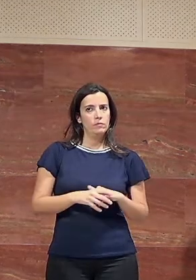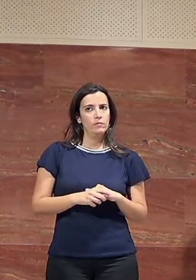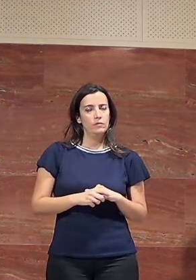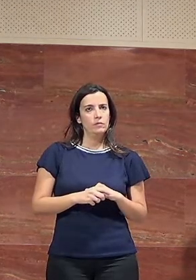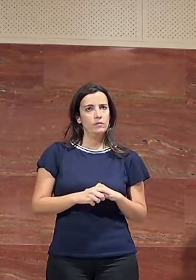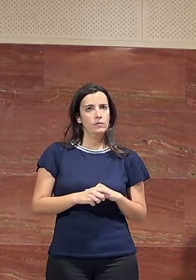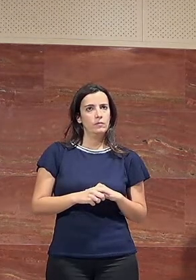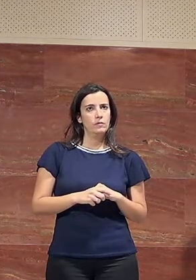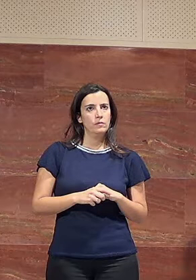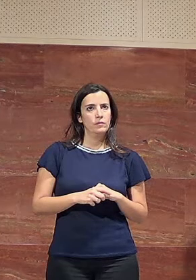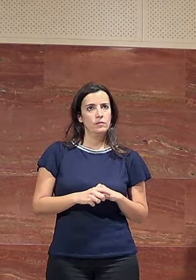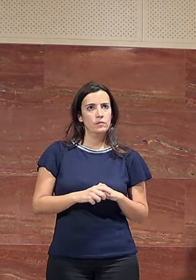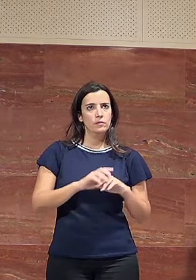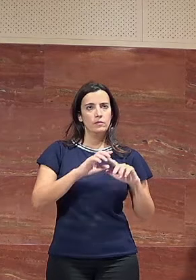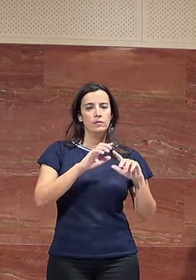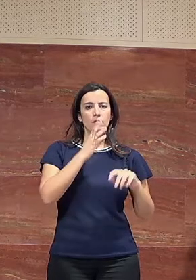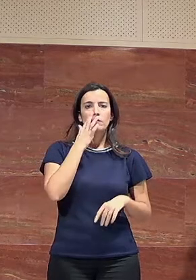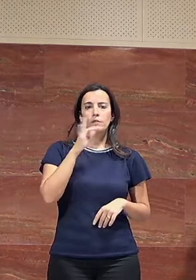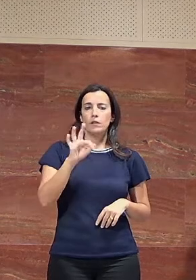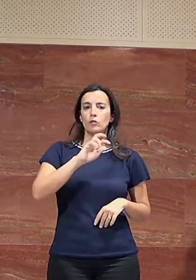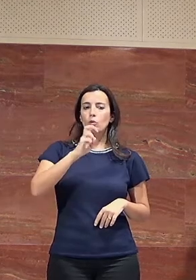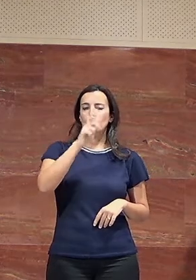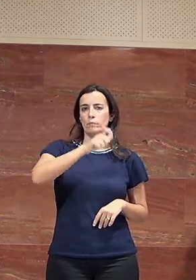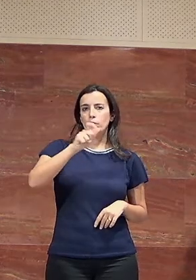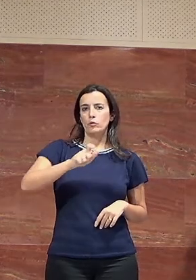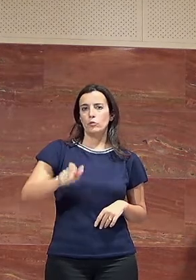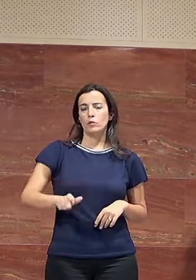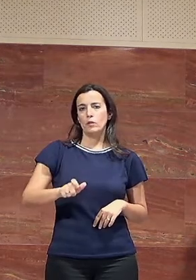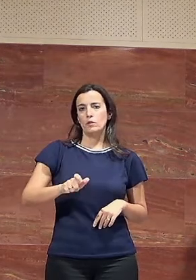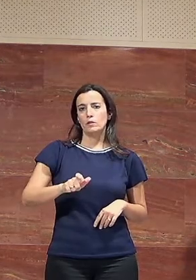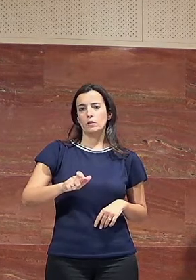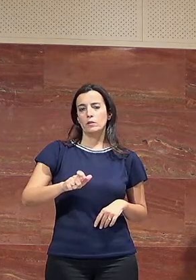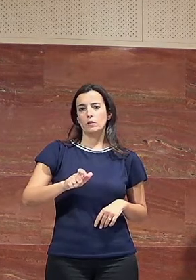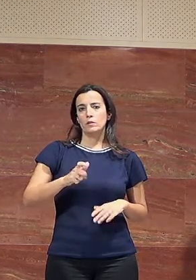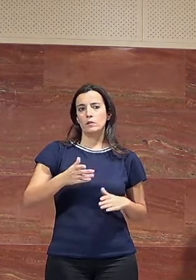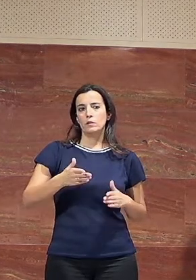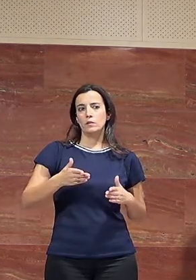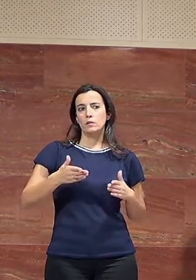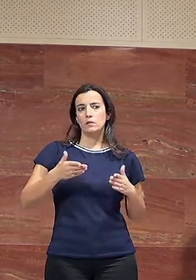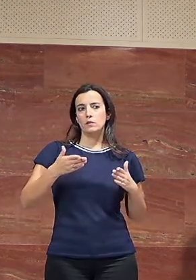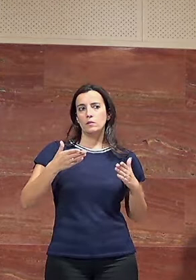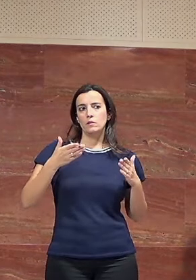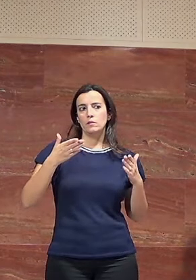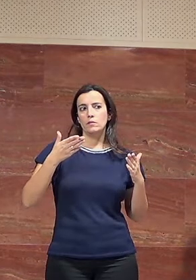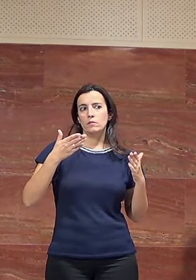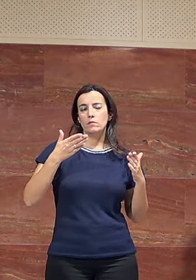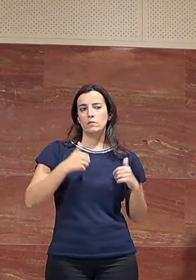porque son las personas que trabajan, que pagan para el retrato de los que han terminado su vida profesional,